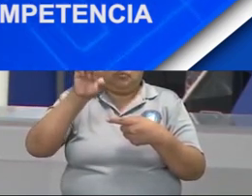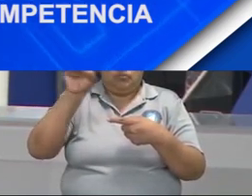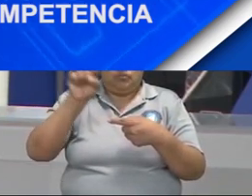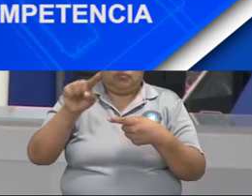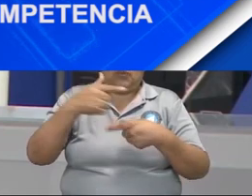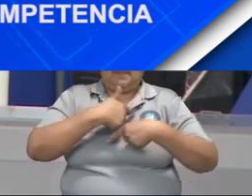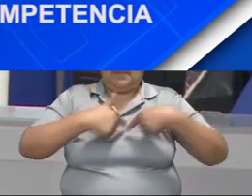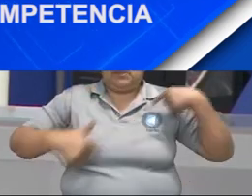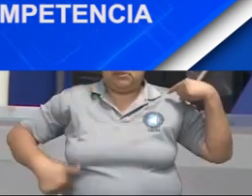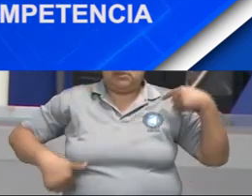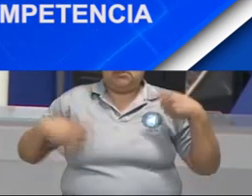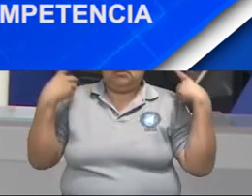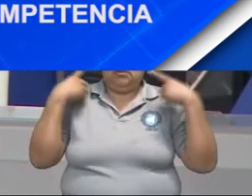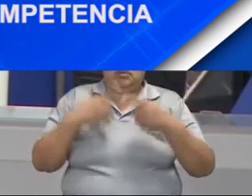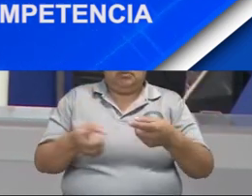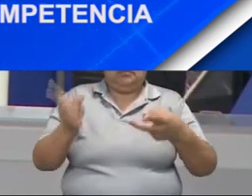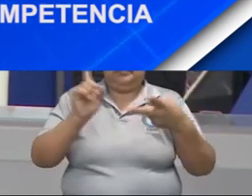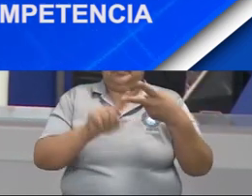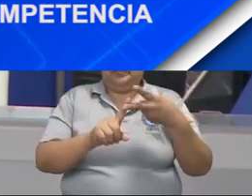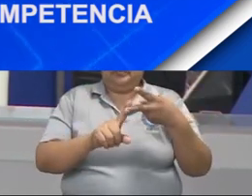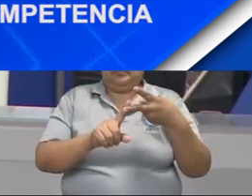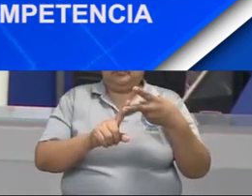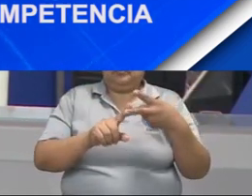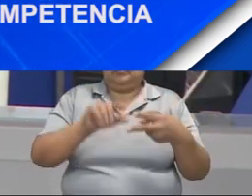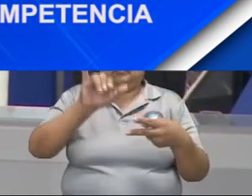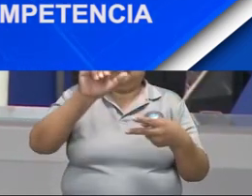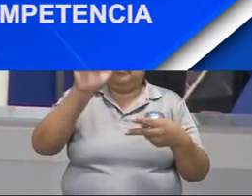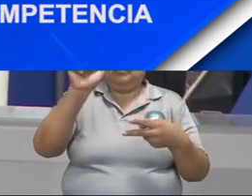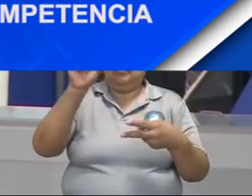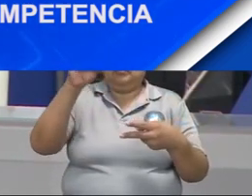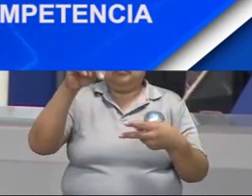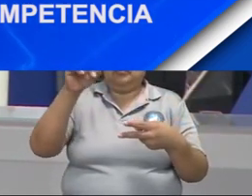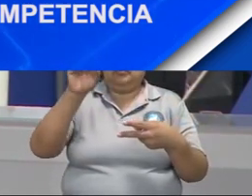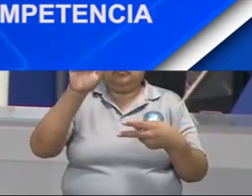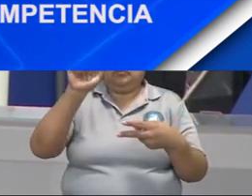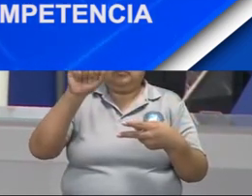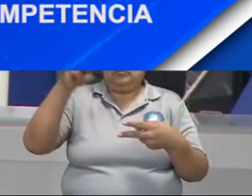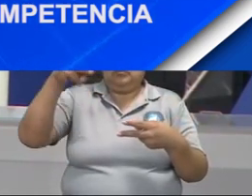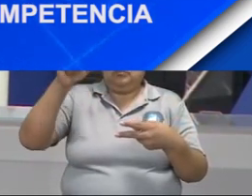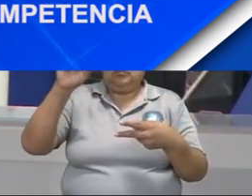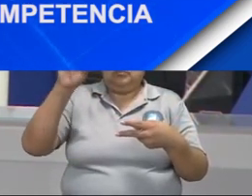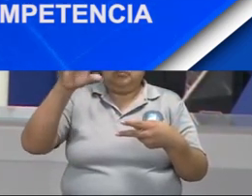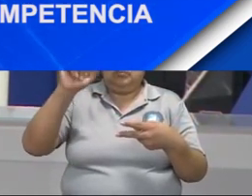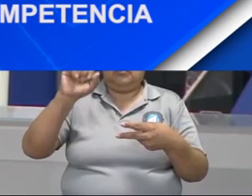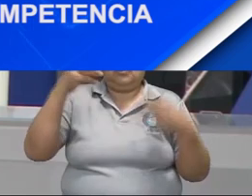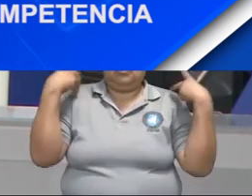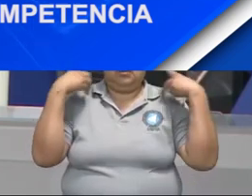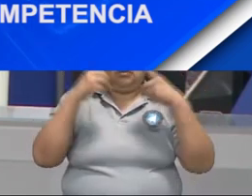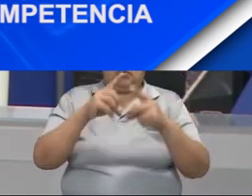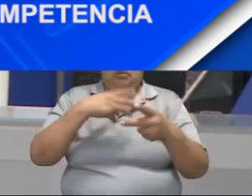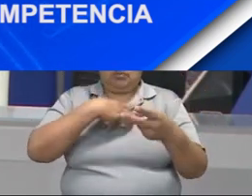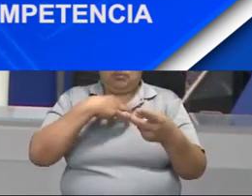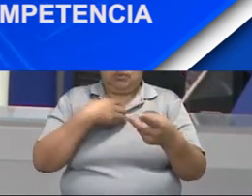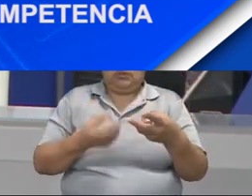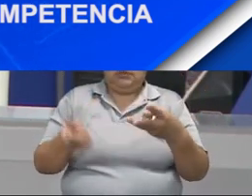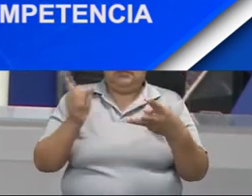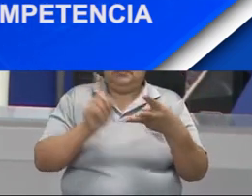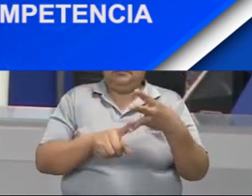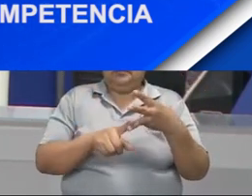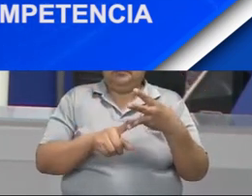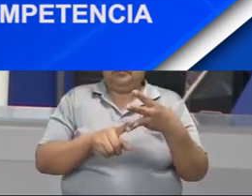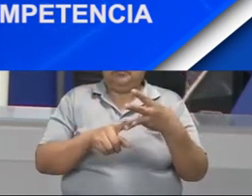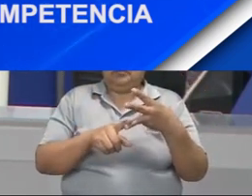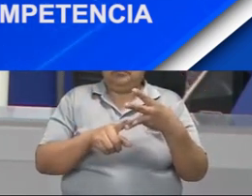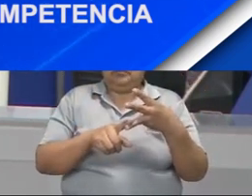posteriormente, poniendo fin a una transición apoyada por la comunidad internacional. Burhan ha dicho que el golpe era necesario para